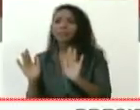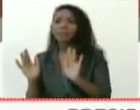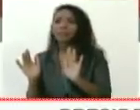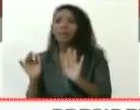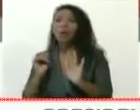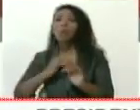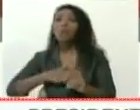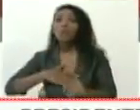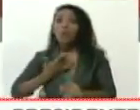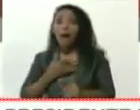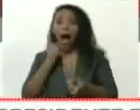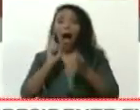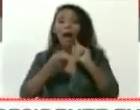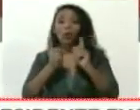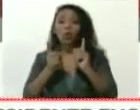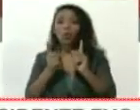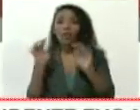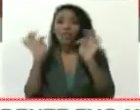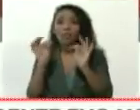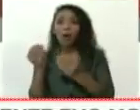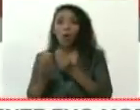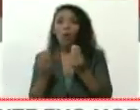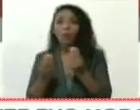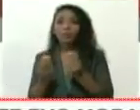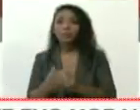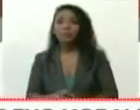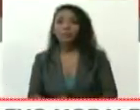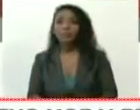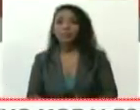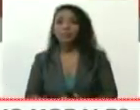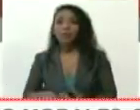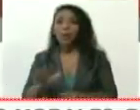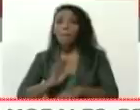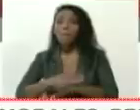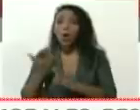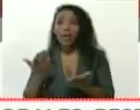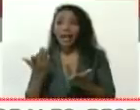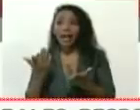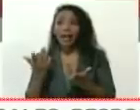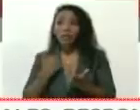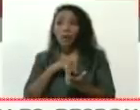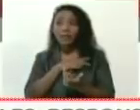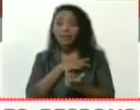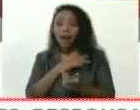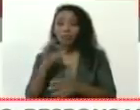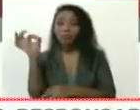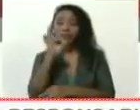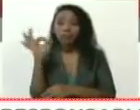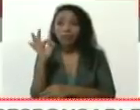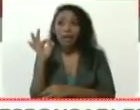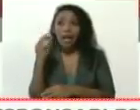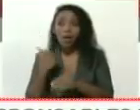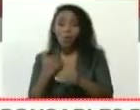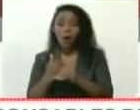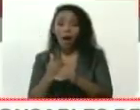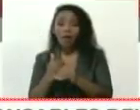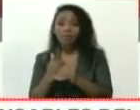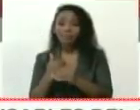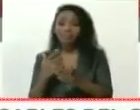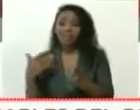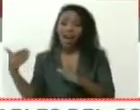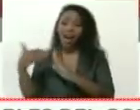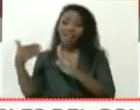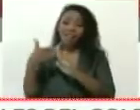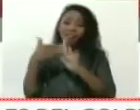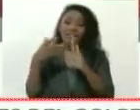podrán tomar algunas medidas, que el resultado no va a ser el esperado, porque nuestra economía está perturbada, nuestra moneda está perturbada,